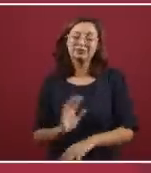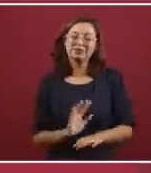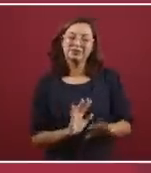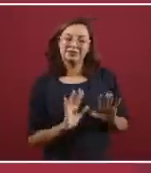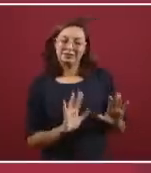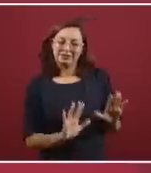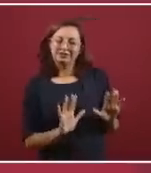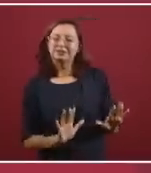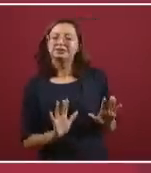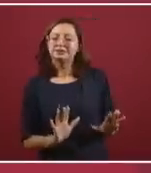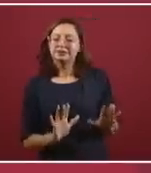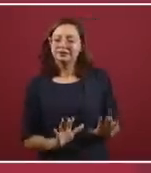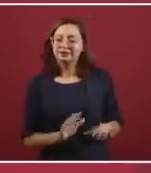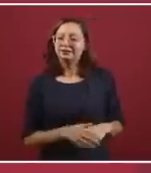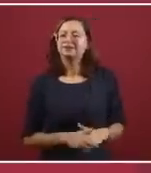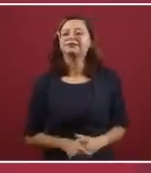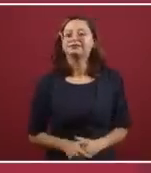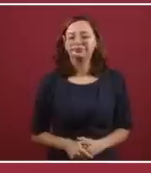últimamente